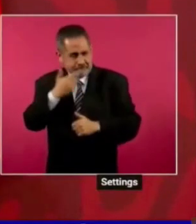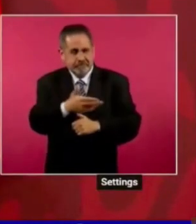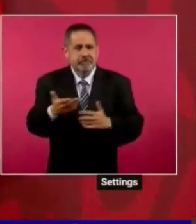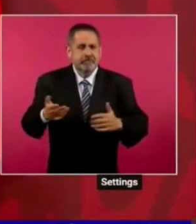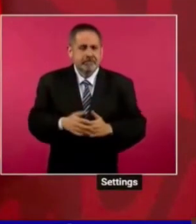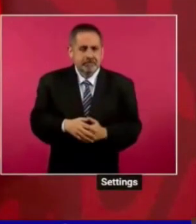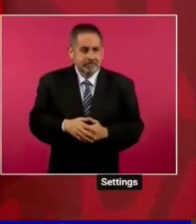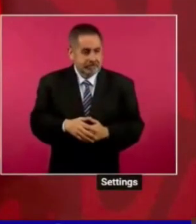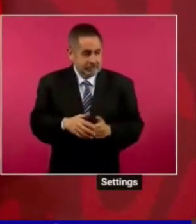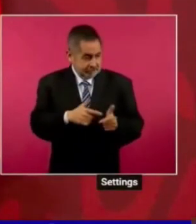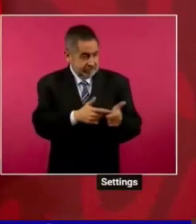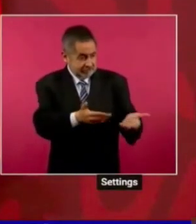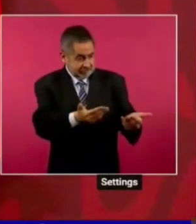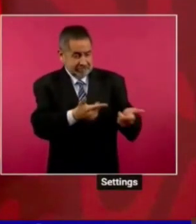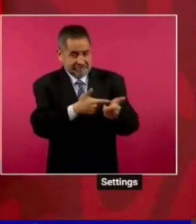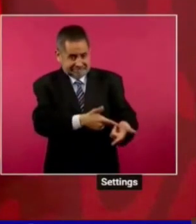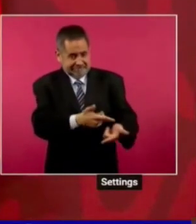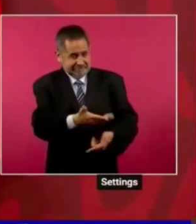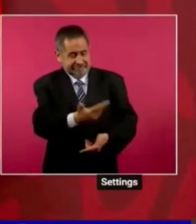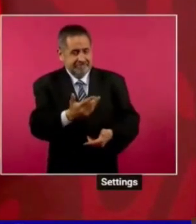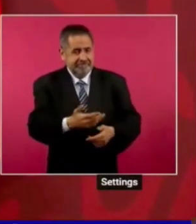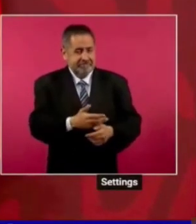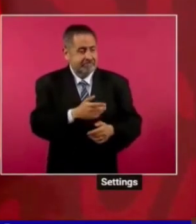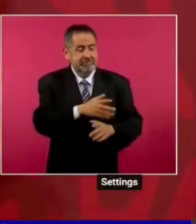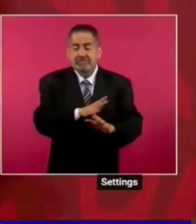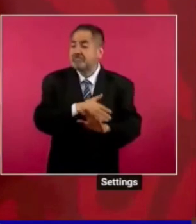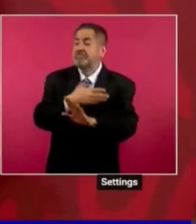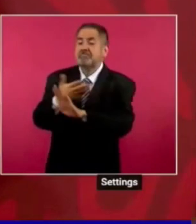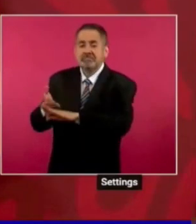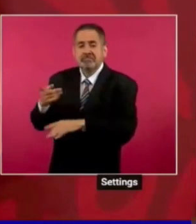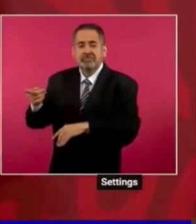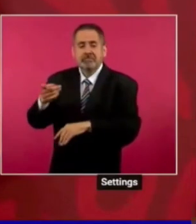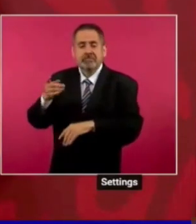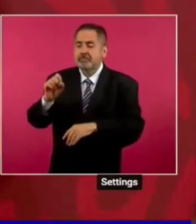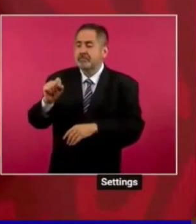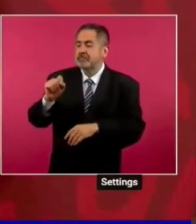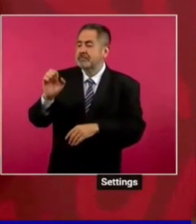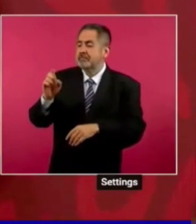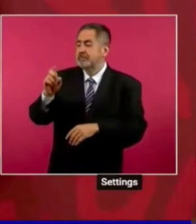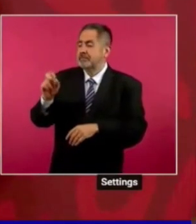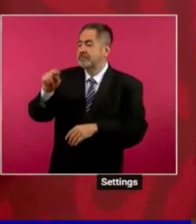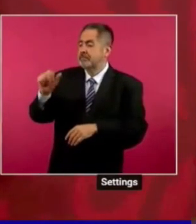sigan votando en contra de la Secretaría de la Defensa,